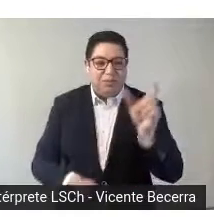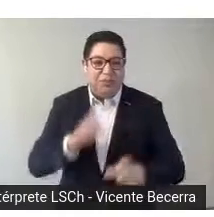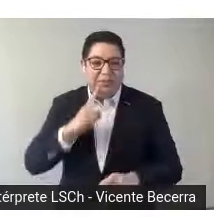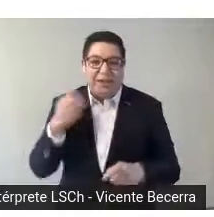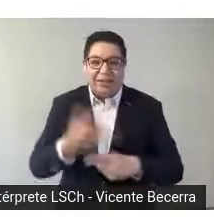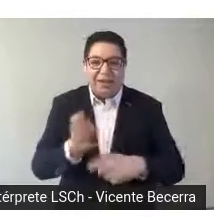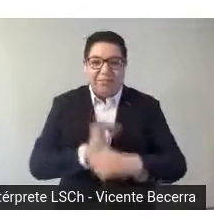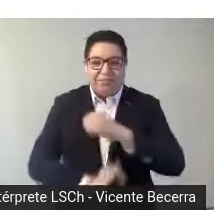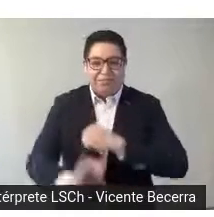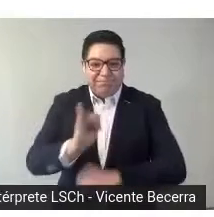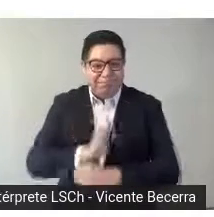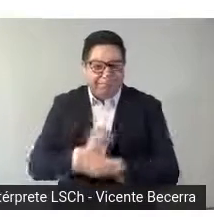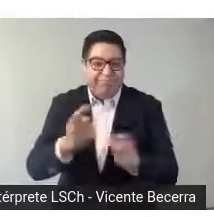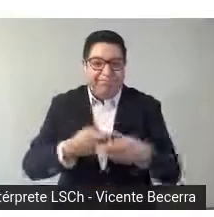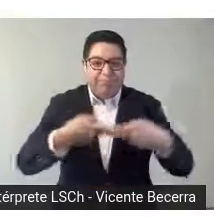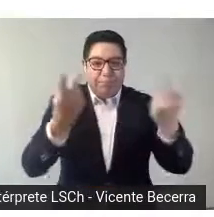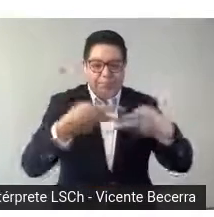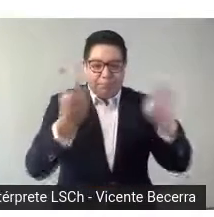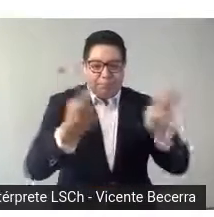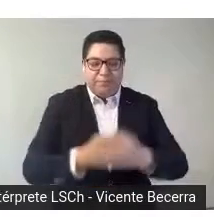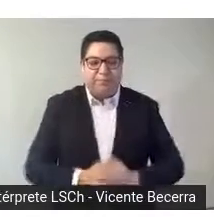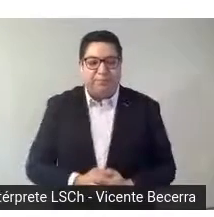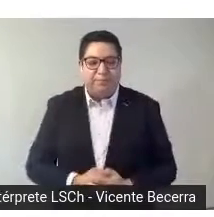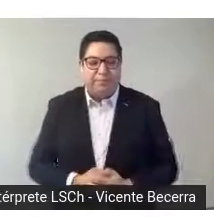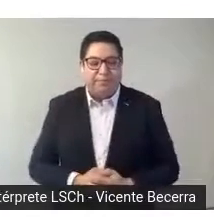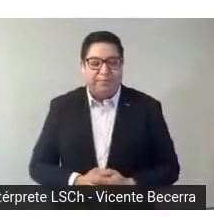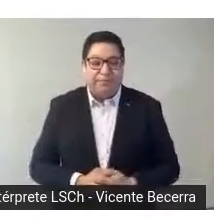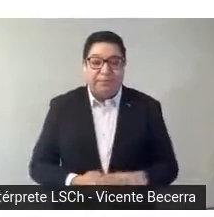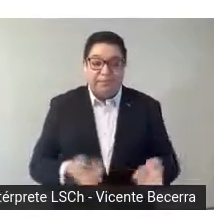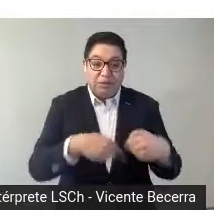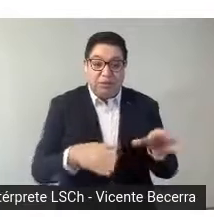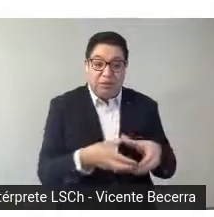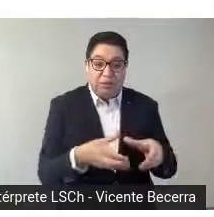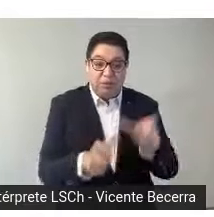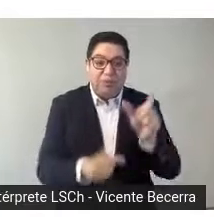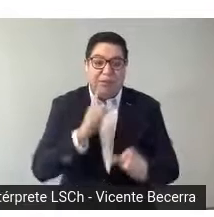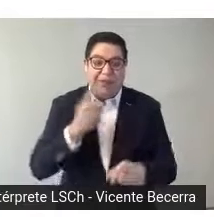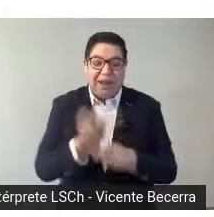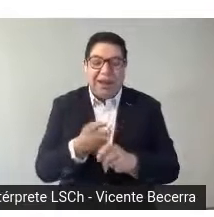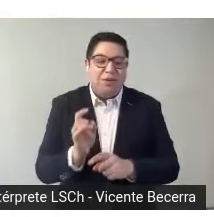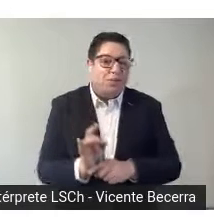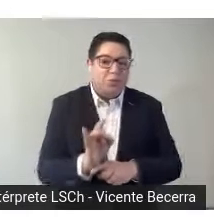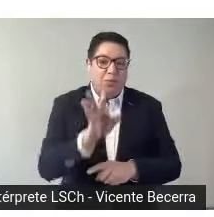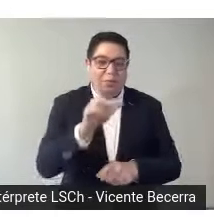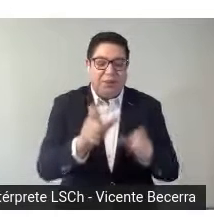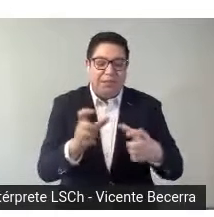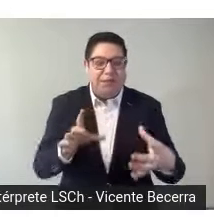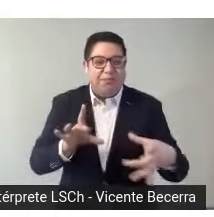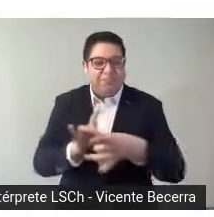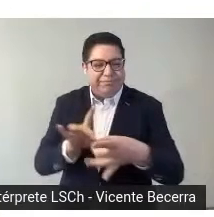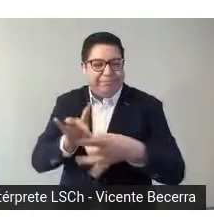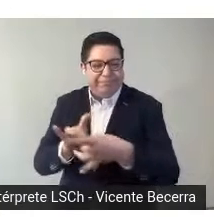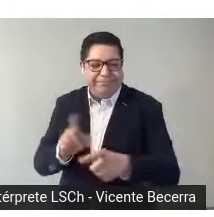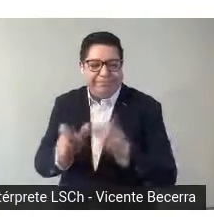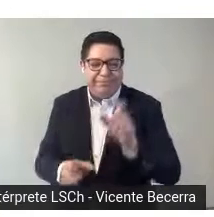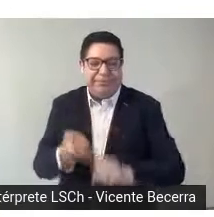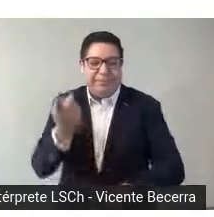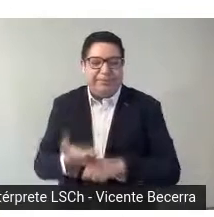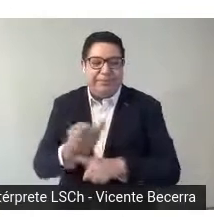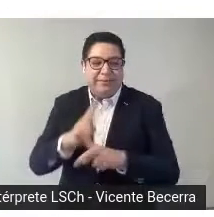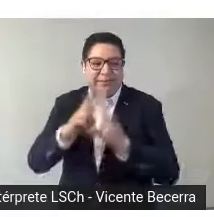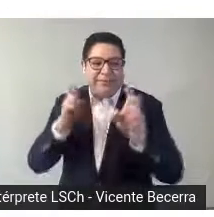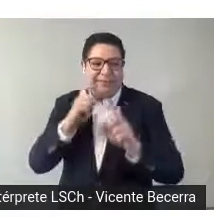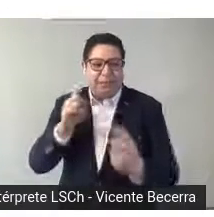¿no? Desde el Laboratorio Gobierno, este evento único de conexión y aprendizaje colectivo, queremos contarles que ha